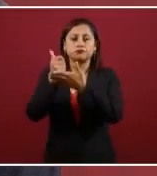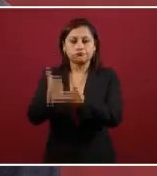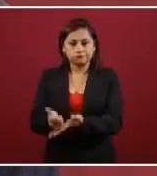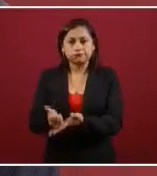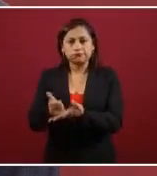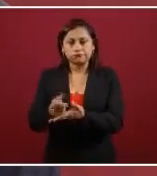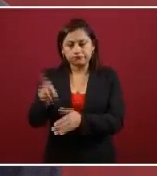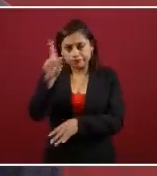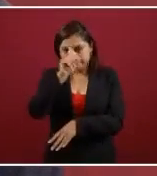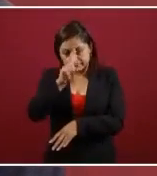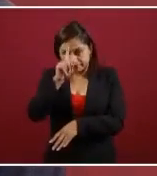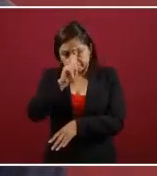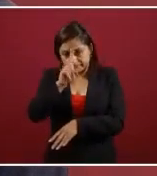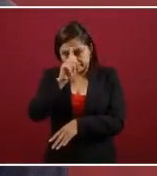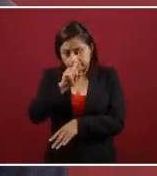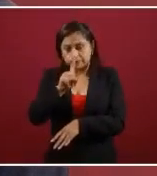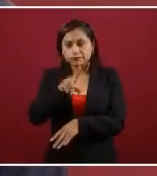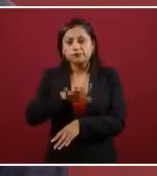la gente